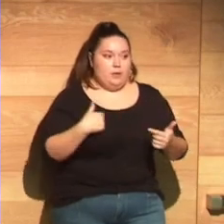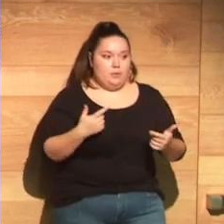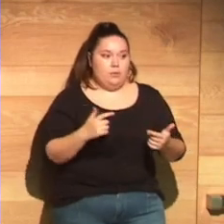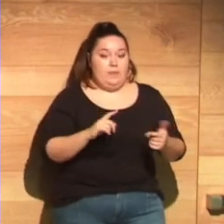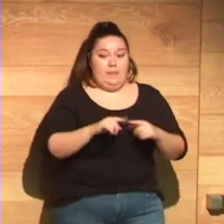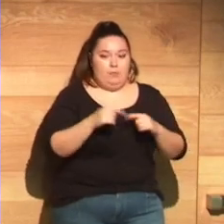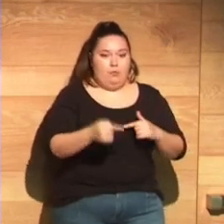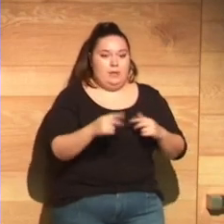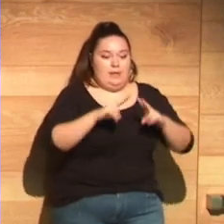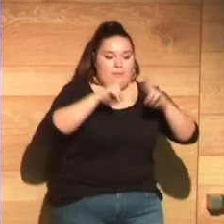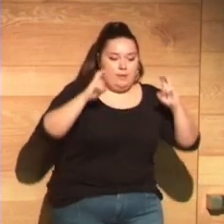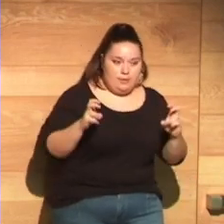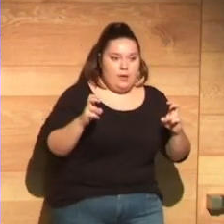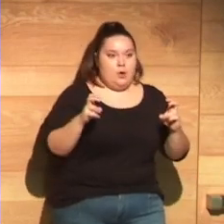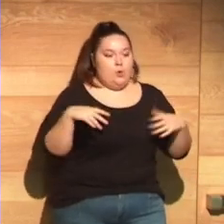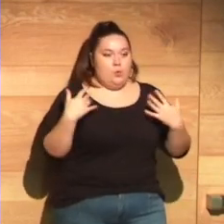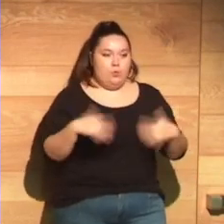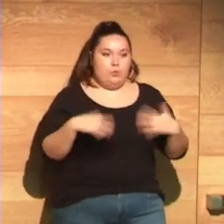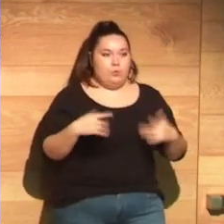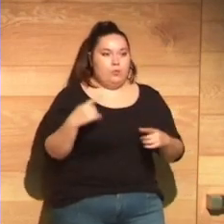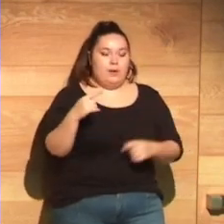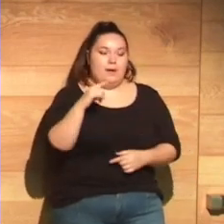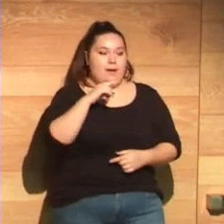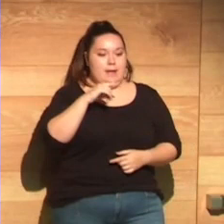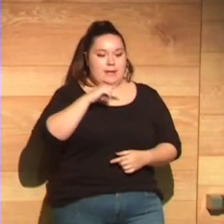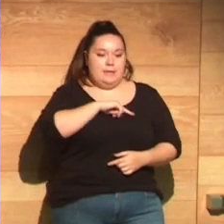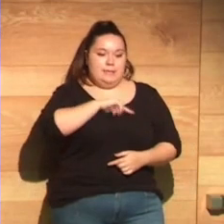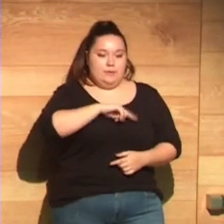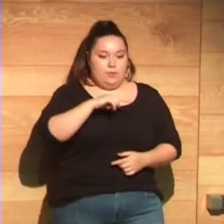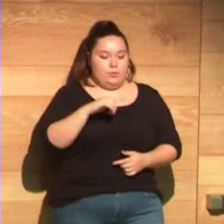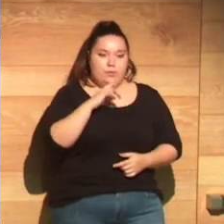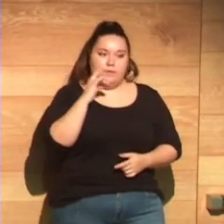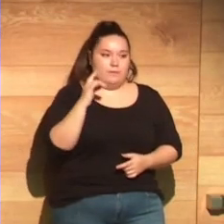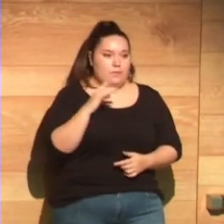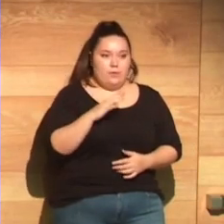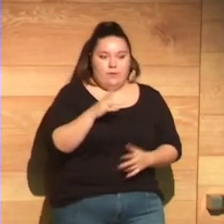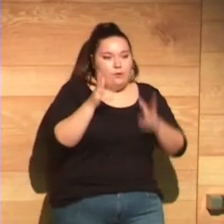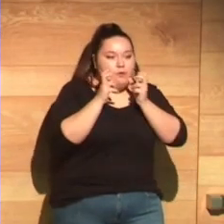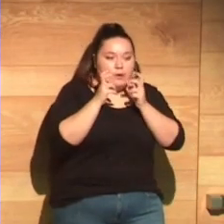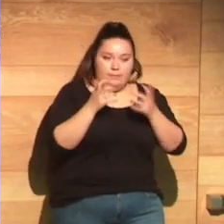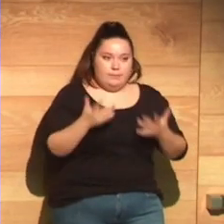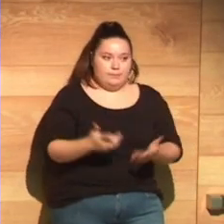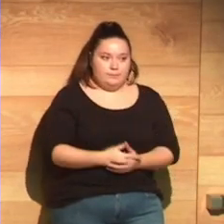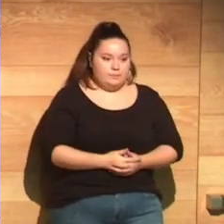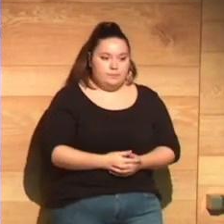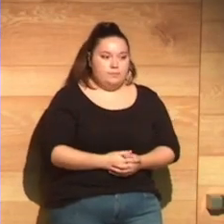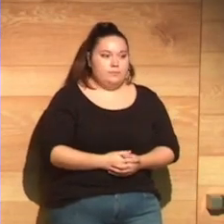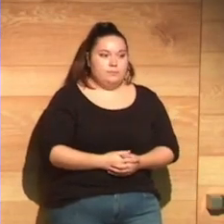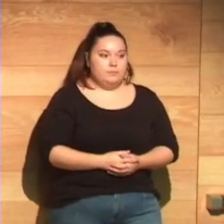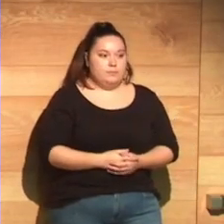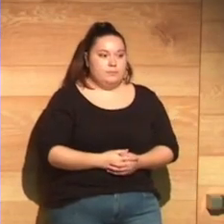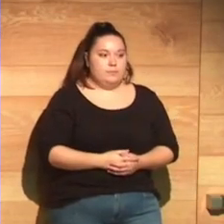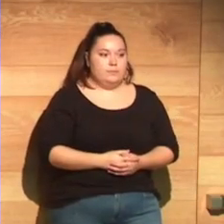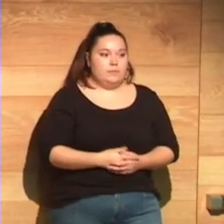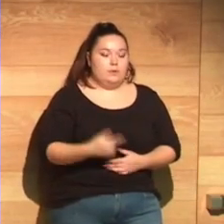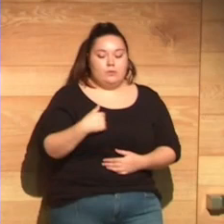¿Sí? O sea, yo ya me estaba leyendo antes, pero todo el proceso de escritura y tal fue justo en el encierro, a mí me afectó muchísimo a nivel